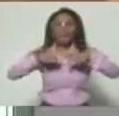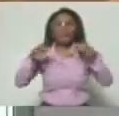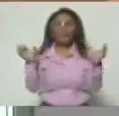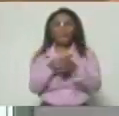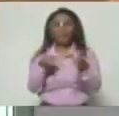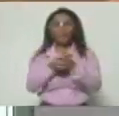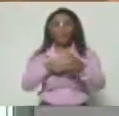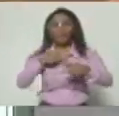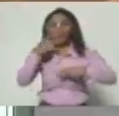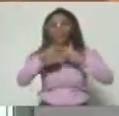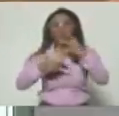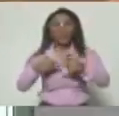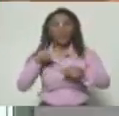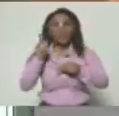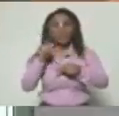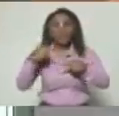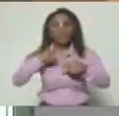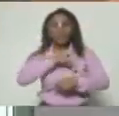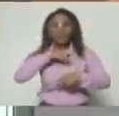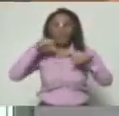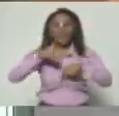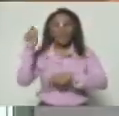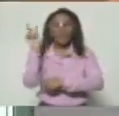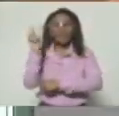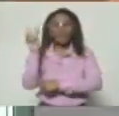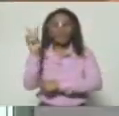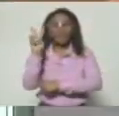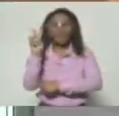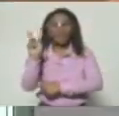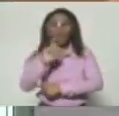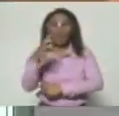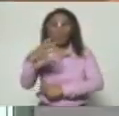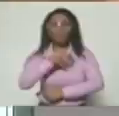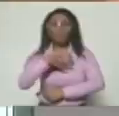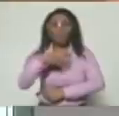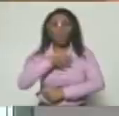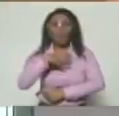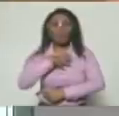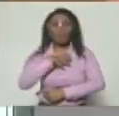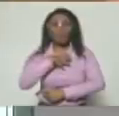tectónicas, nosotros aquí en Venezuela no podemos